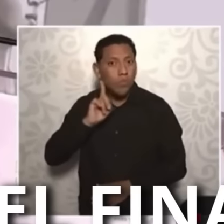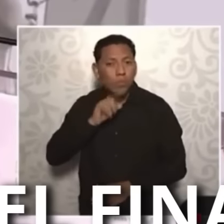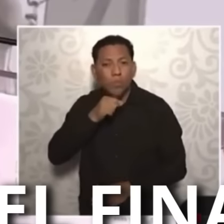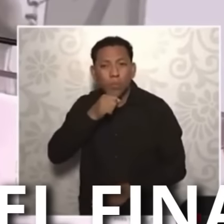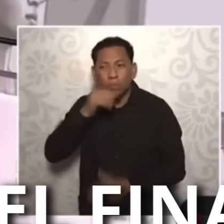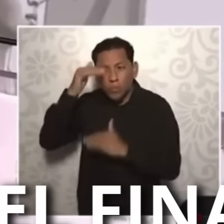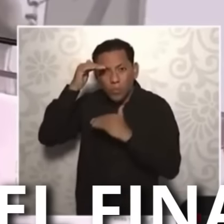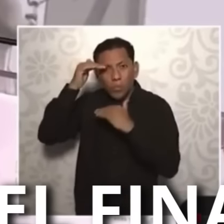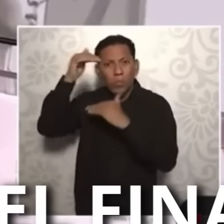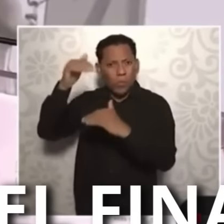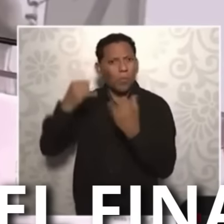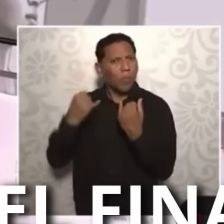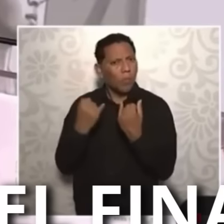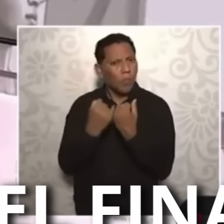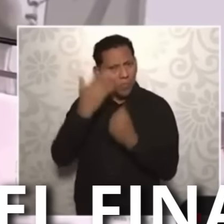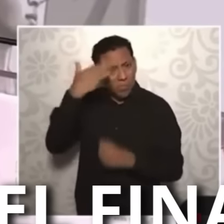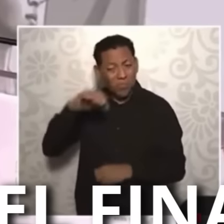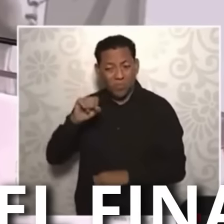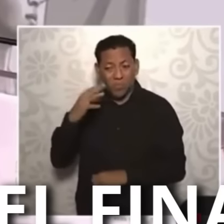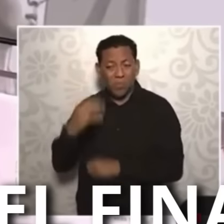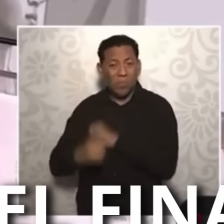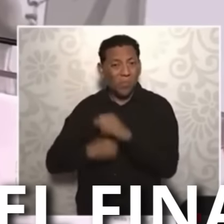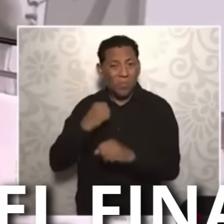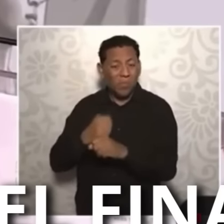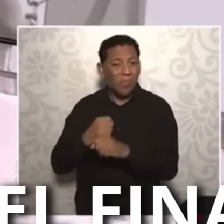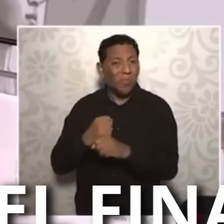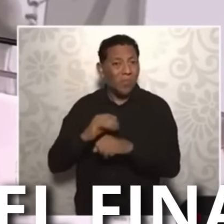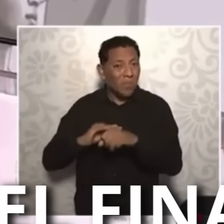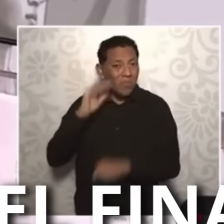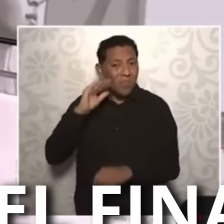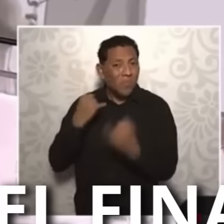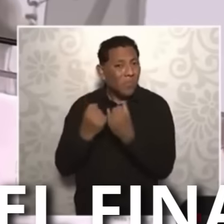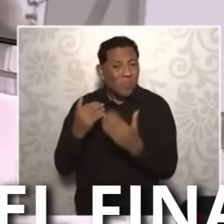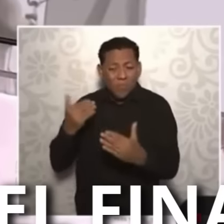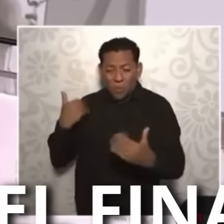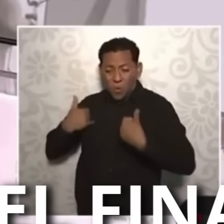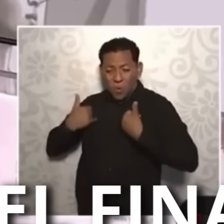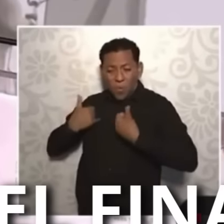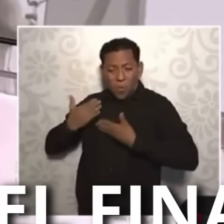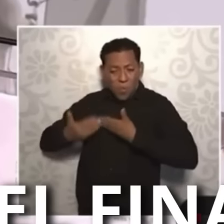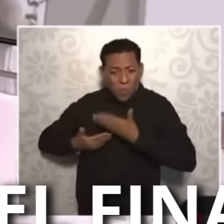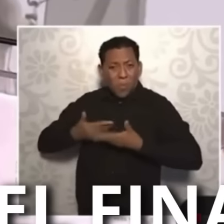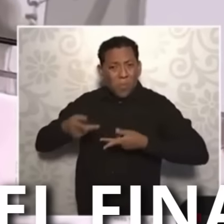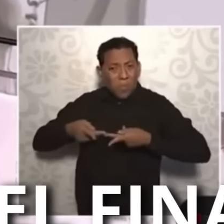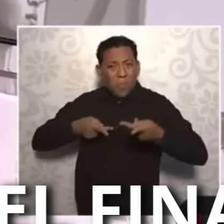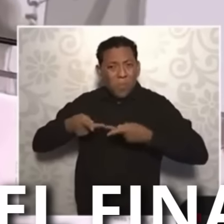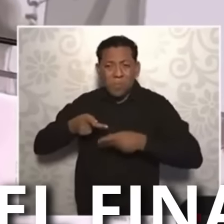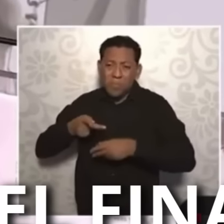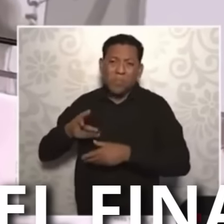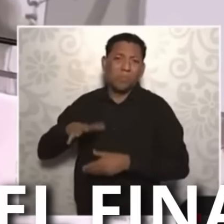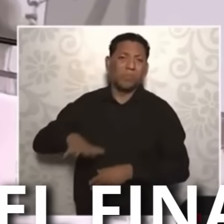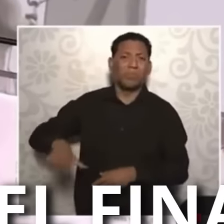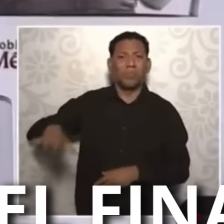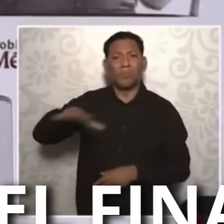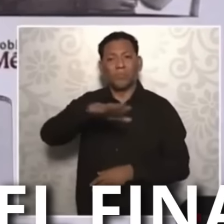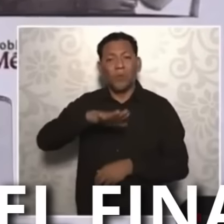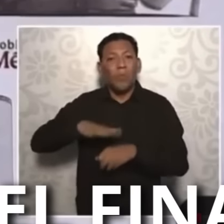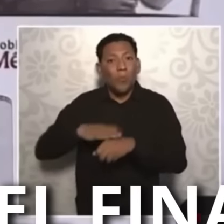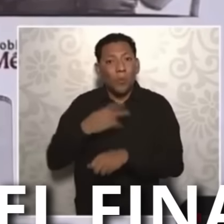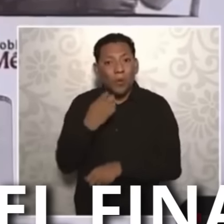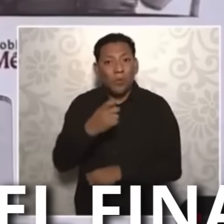mayores, quien tanto han hecho por la sociedad y por el país. Por ello, a partir de enero, las mujeres